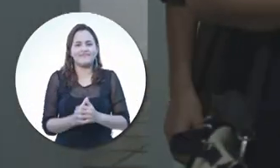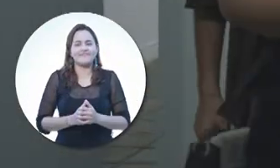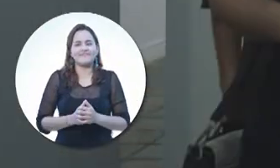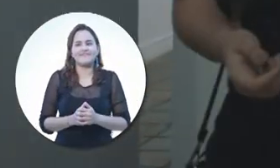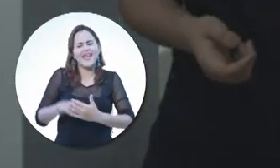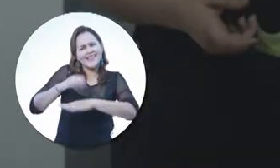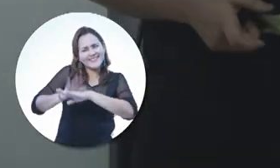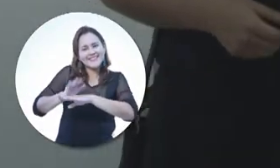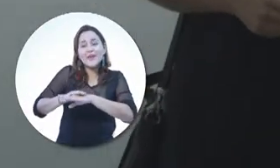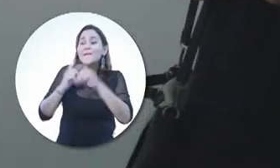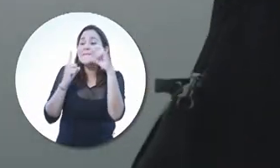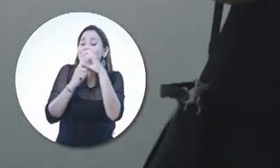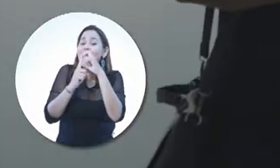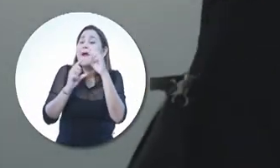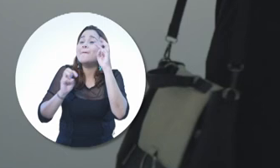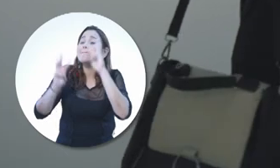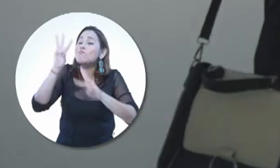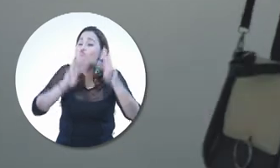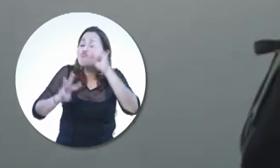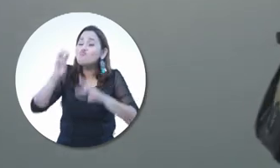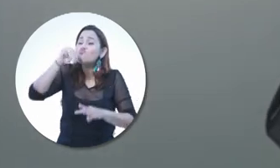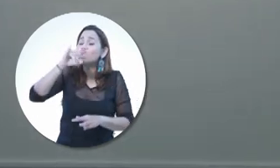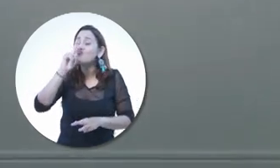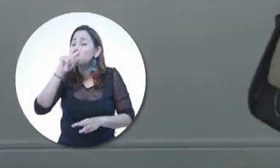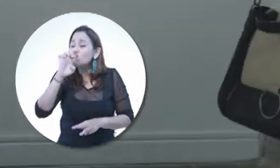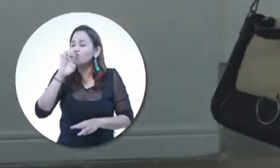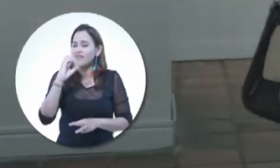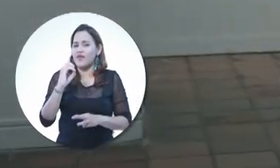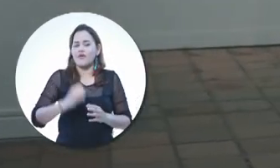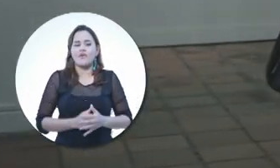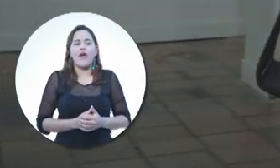Museo, se dice museo. Museo, se dice igual a ustedes.